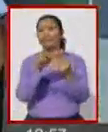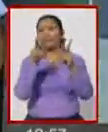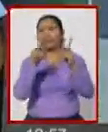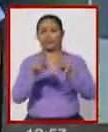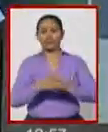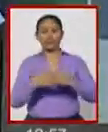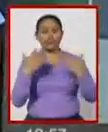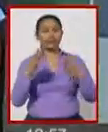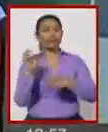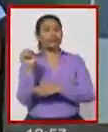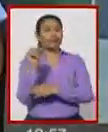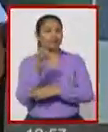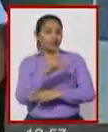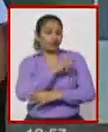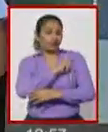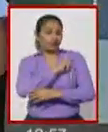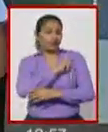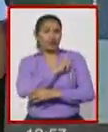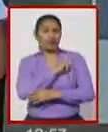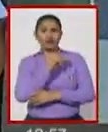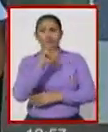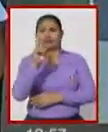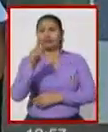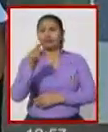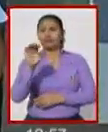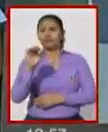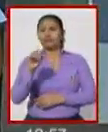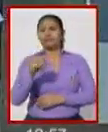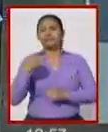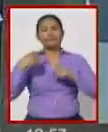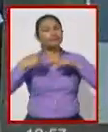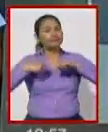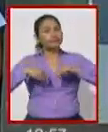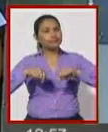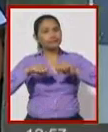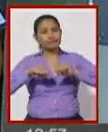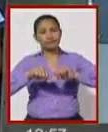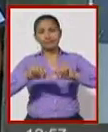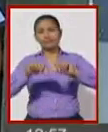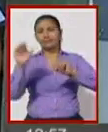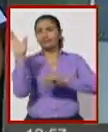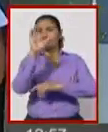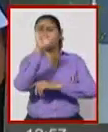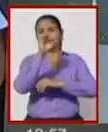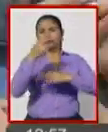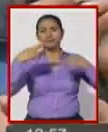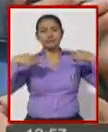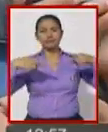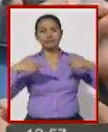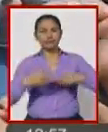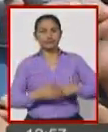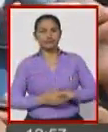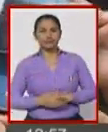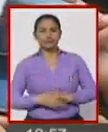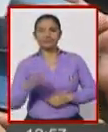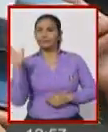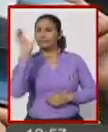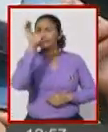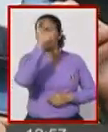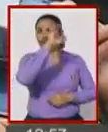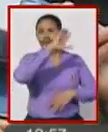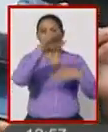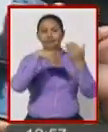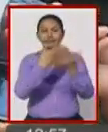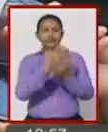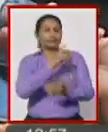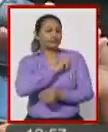delito. Una vez conocido el hecho, efectivos policiales de la UTOP realizaron un rastrillaje minucioso por la zona de La Ramada. Se hizo un rastrillaje por